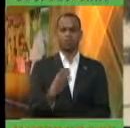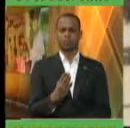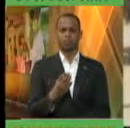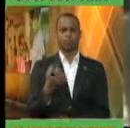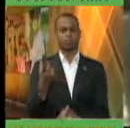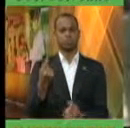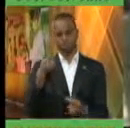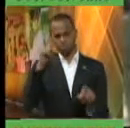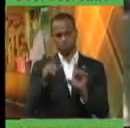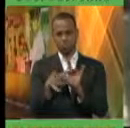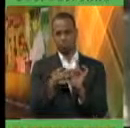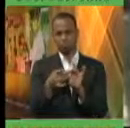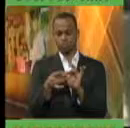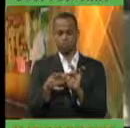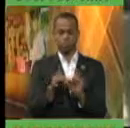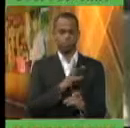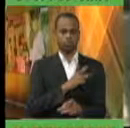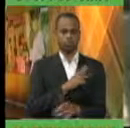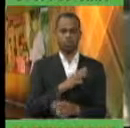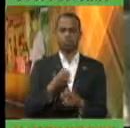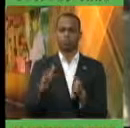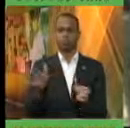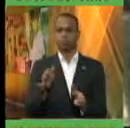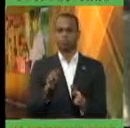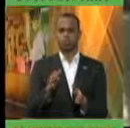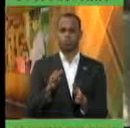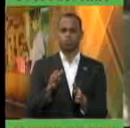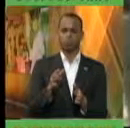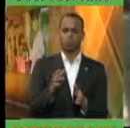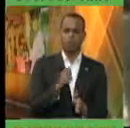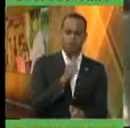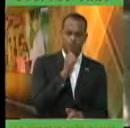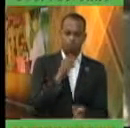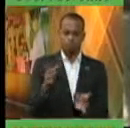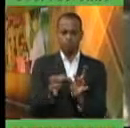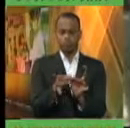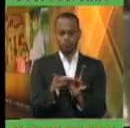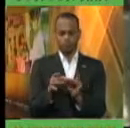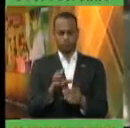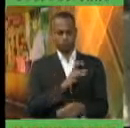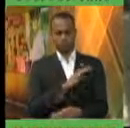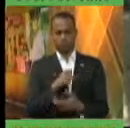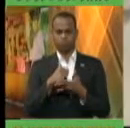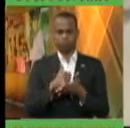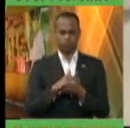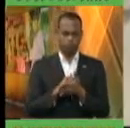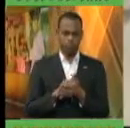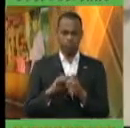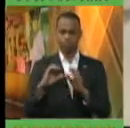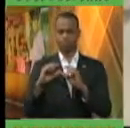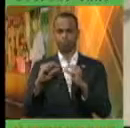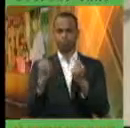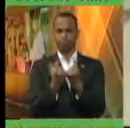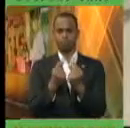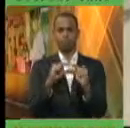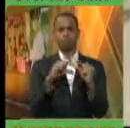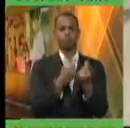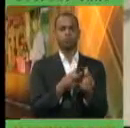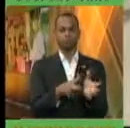público-privada extraordinario para el país que resulta que hay grupos que nos demandan